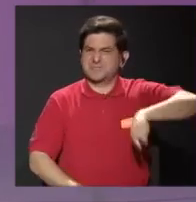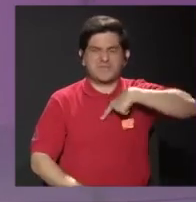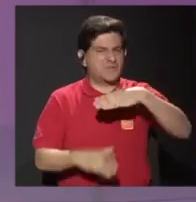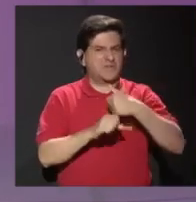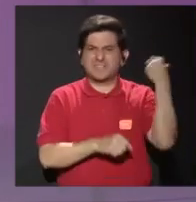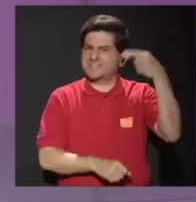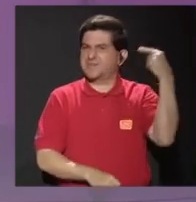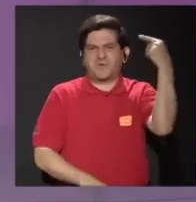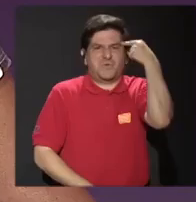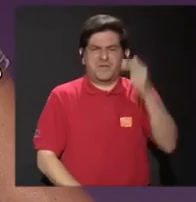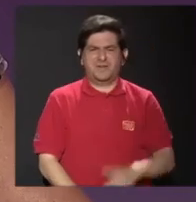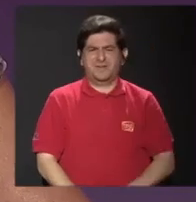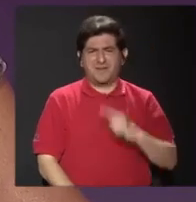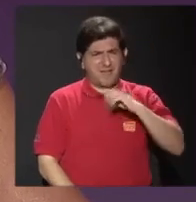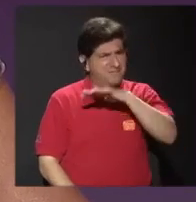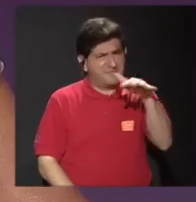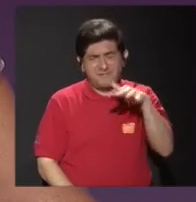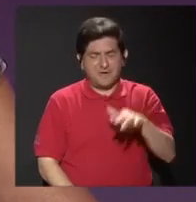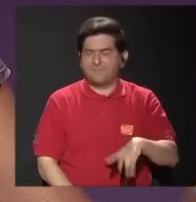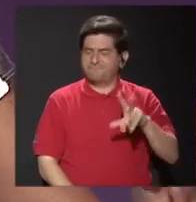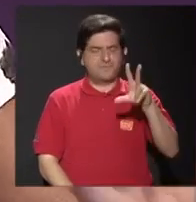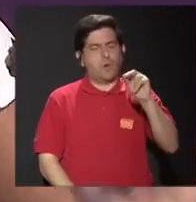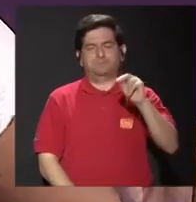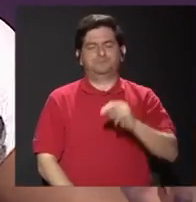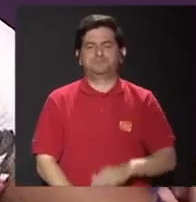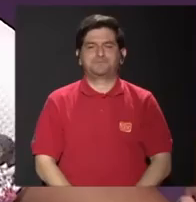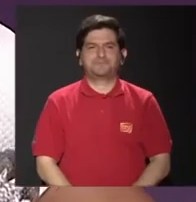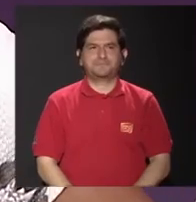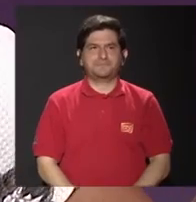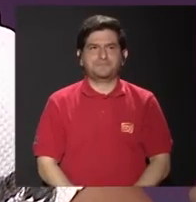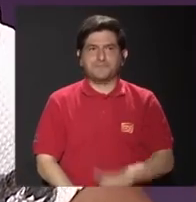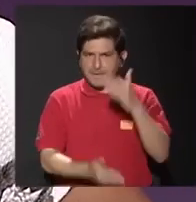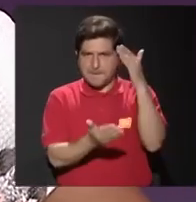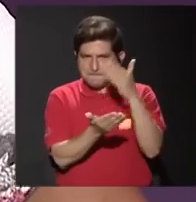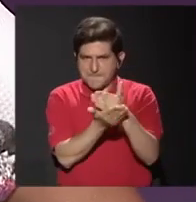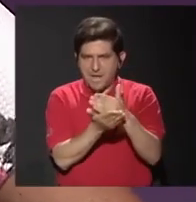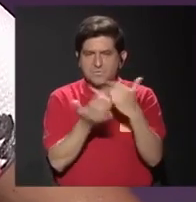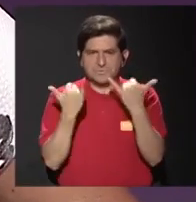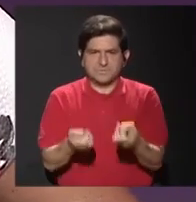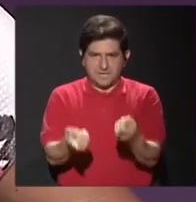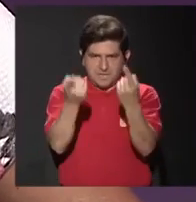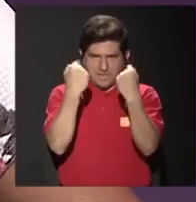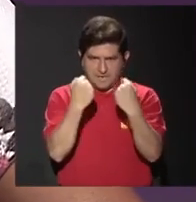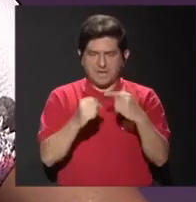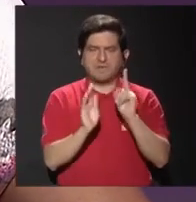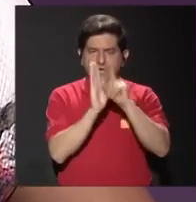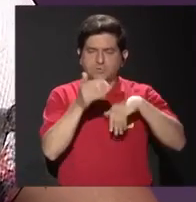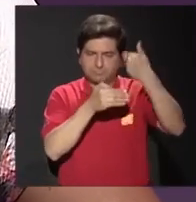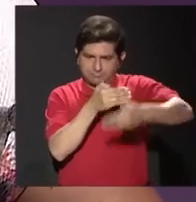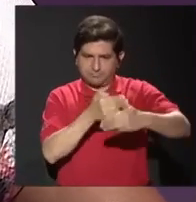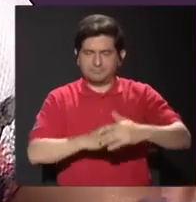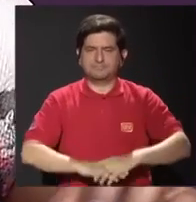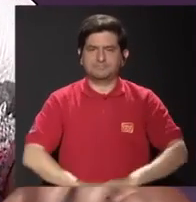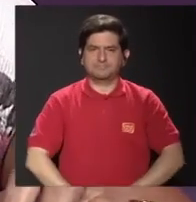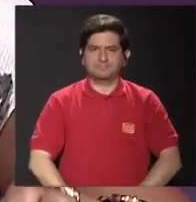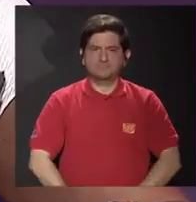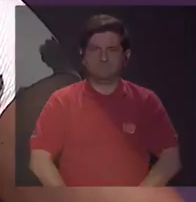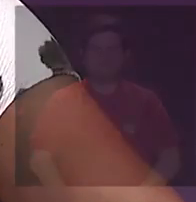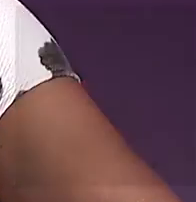como gobierno es realizar la demanda del realismo es realista tenemos genera un corte y estamos de regreso en unos segundos